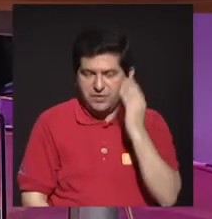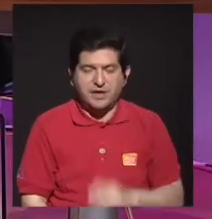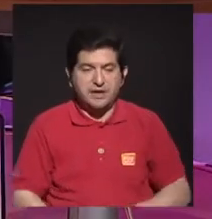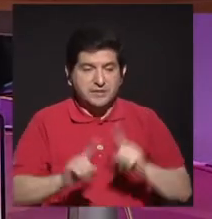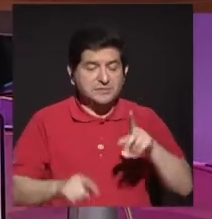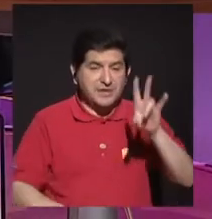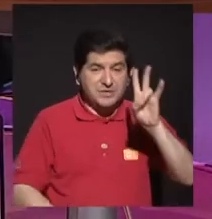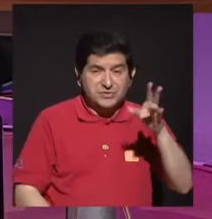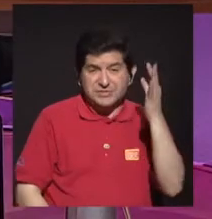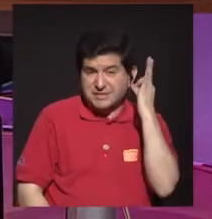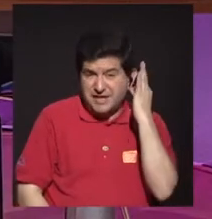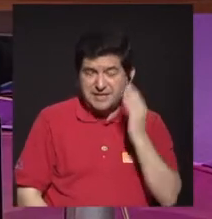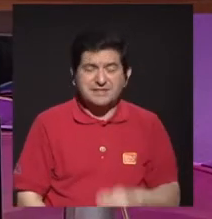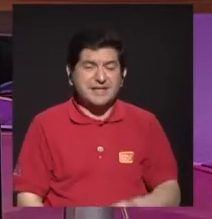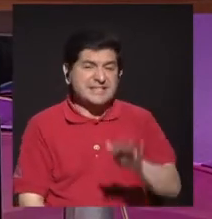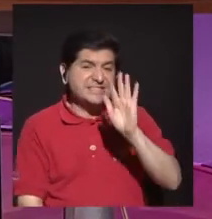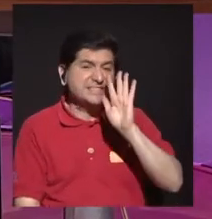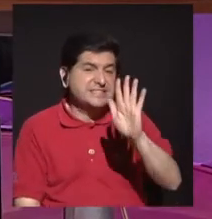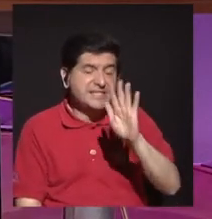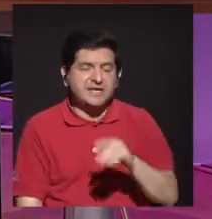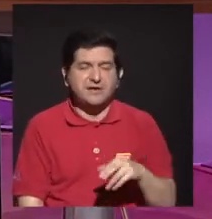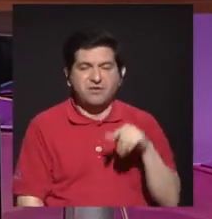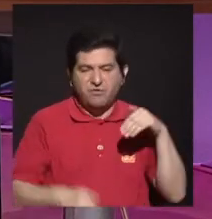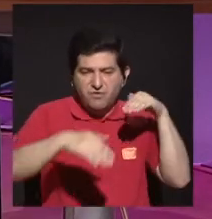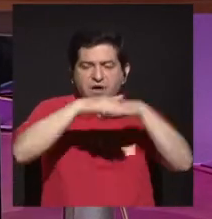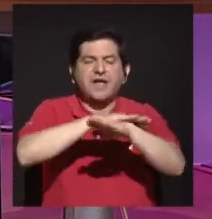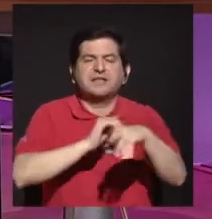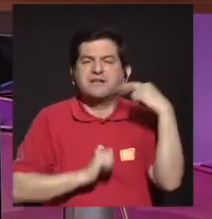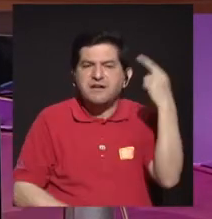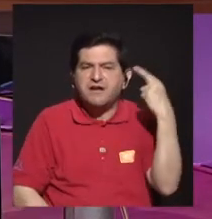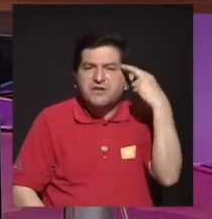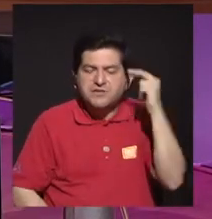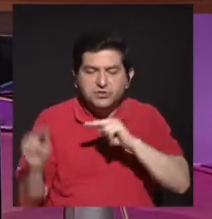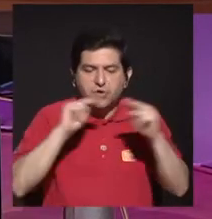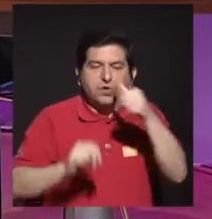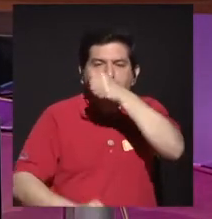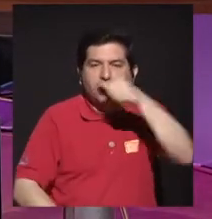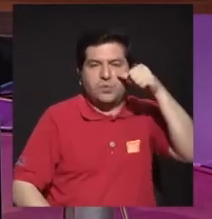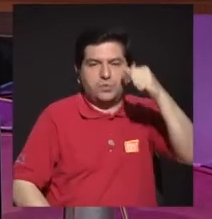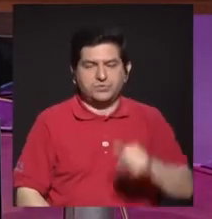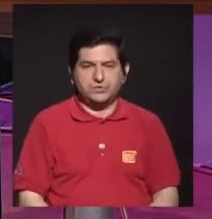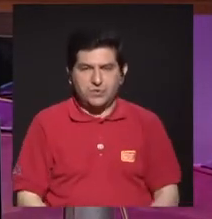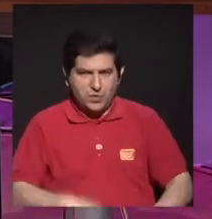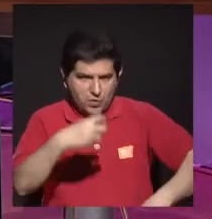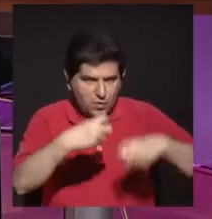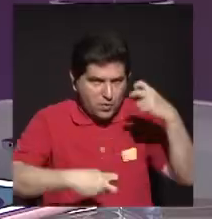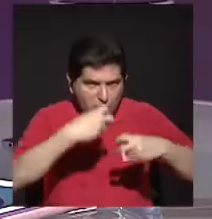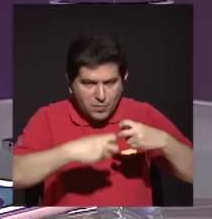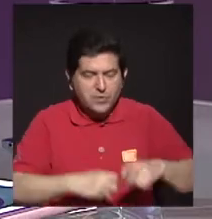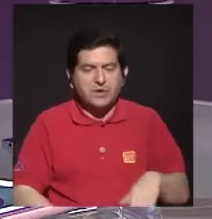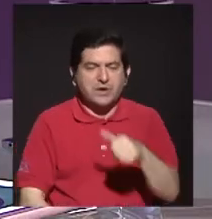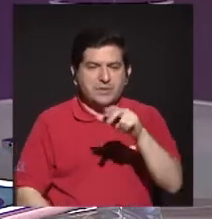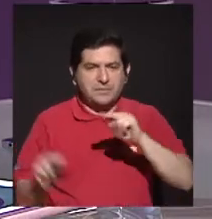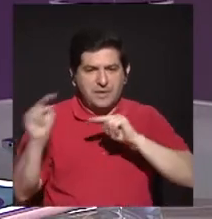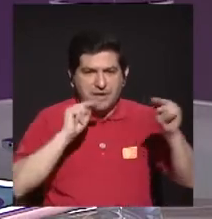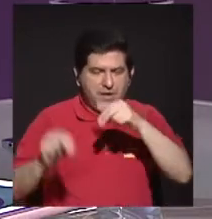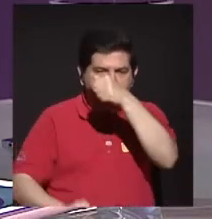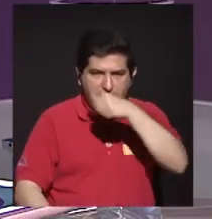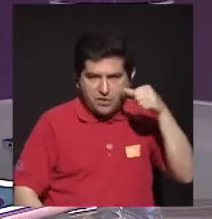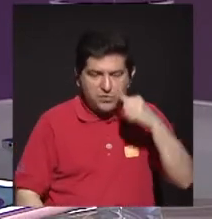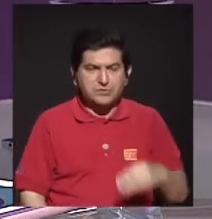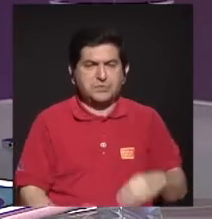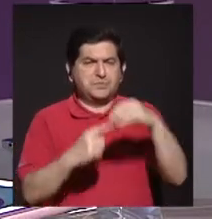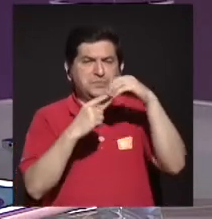esas 7 mujeres, 5 al menos entran por tráfico de drogas. Entonces, el delito de tráfico de drogas es el por el que